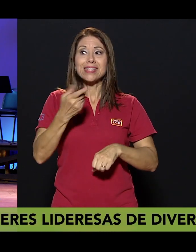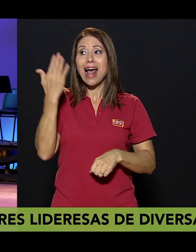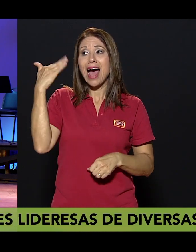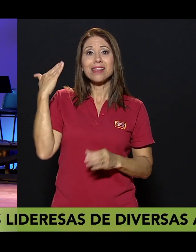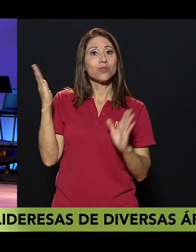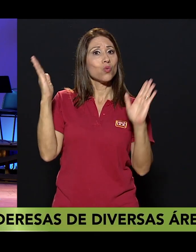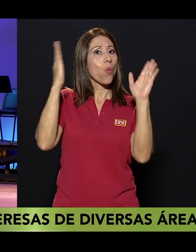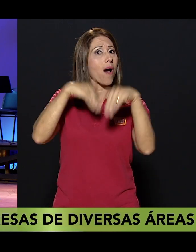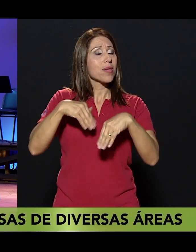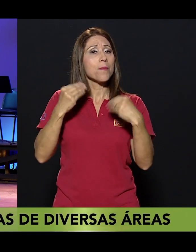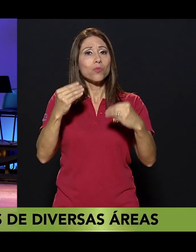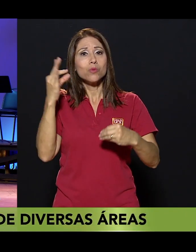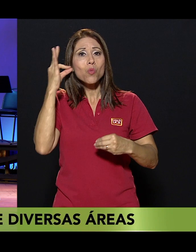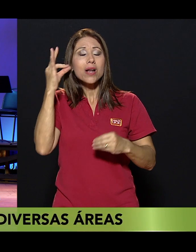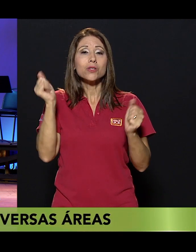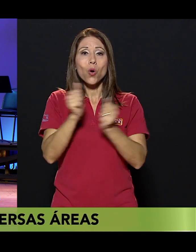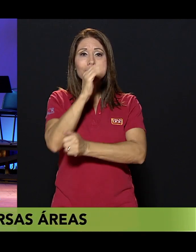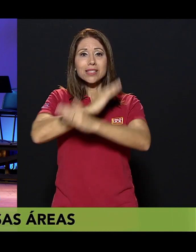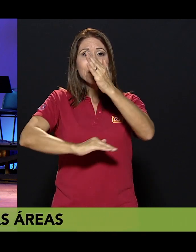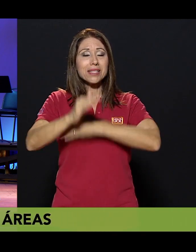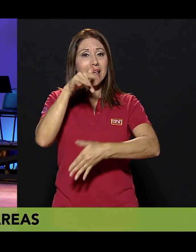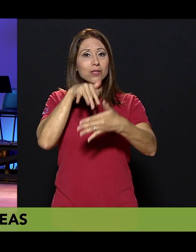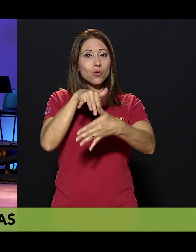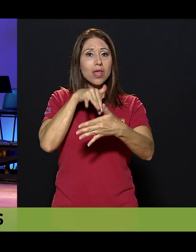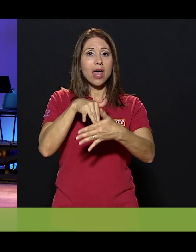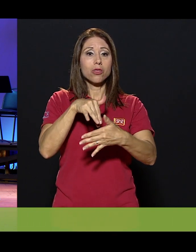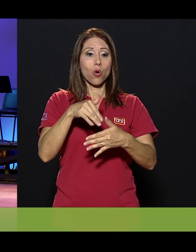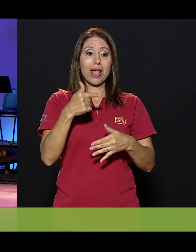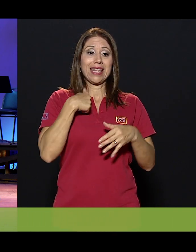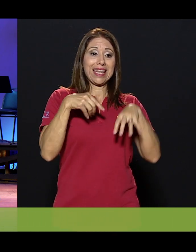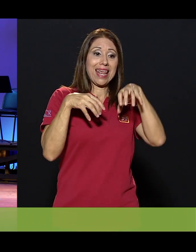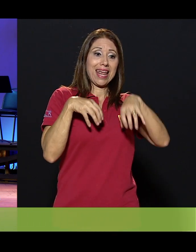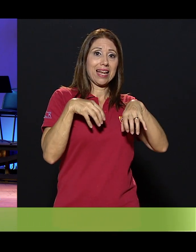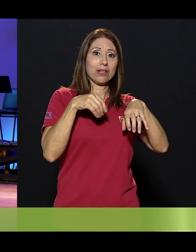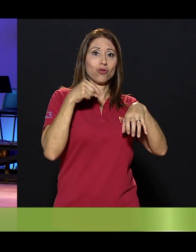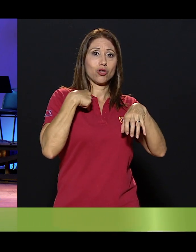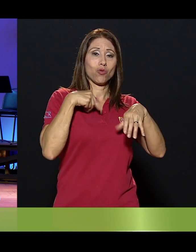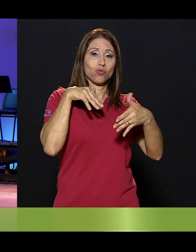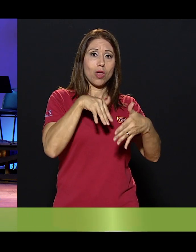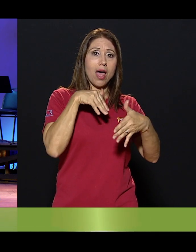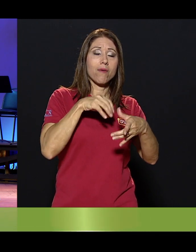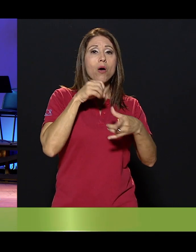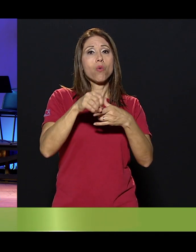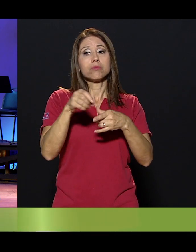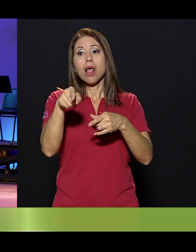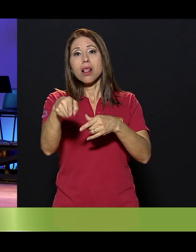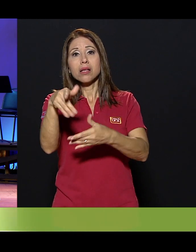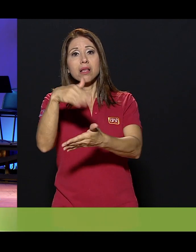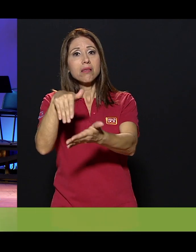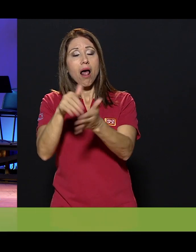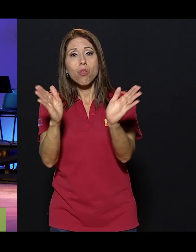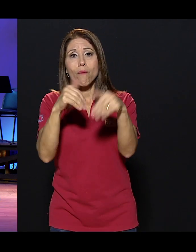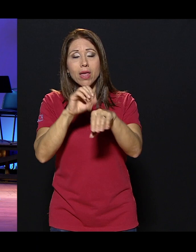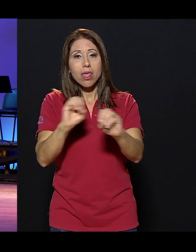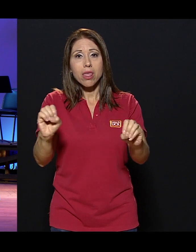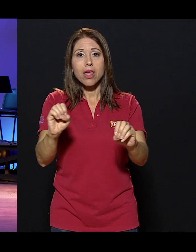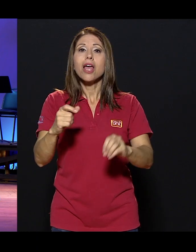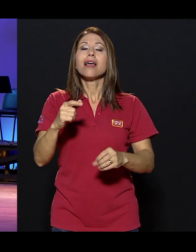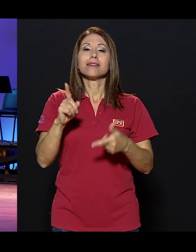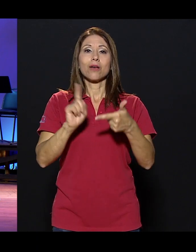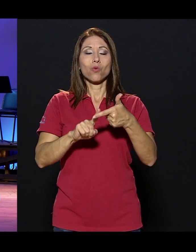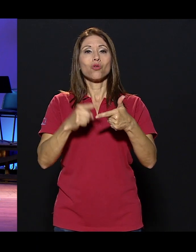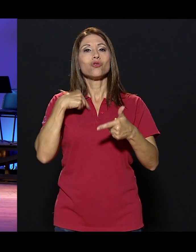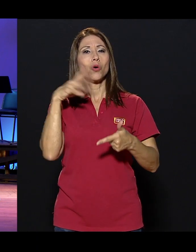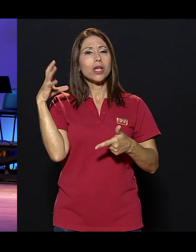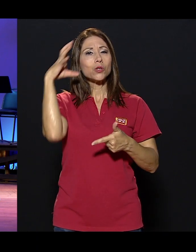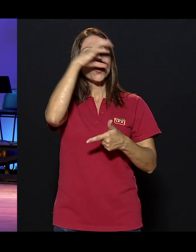había tantas mujeres con discapacidad en la U, ni en mi sede universitaria ni en la sede central, lo primero que podría decir. Segundo, descubrí que era un